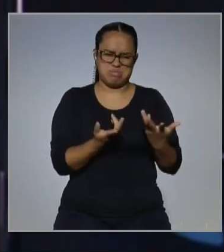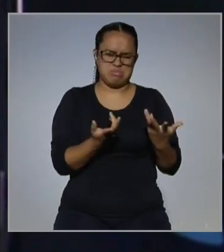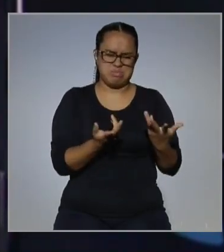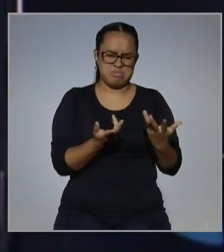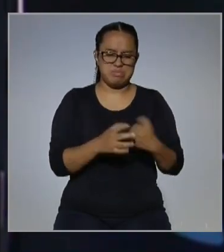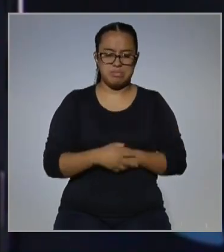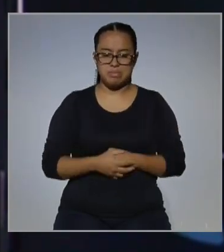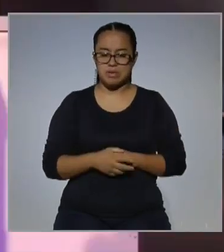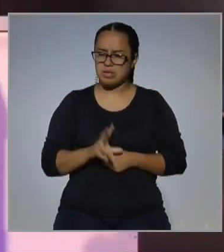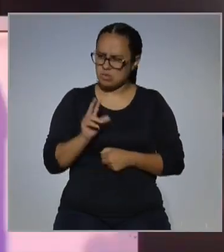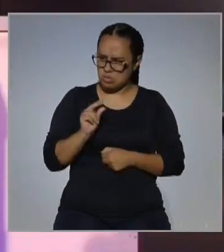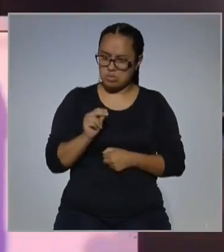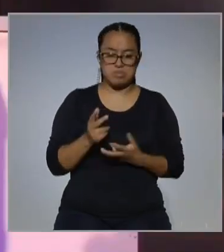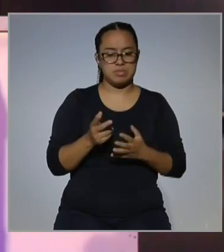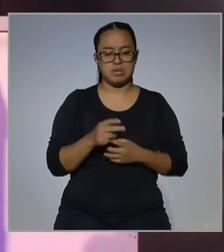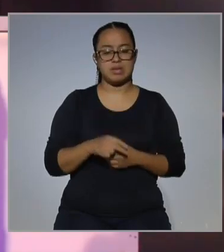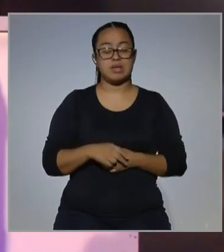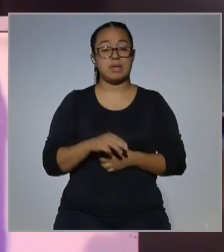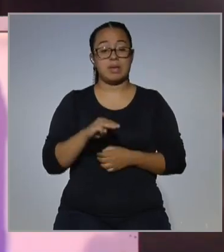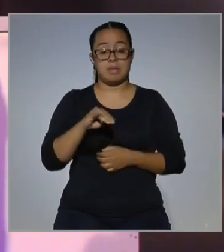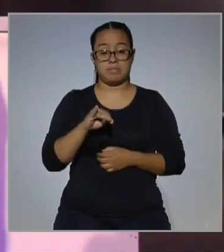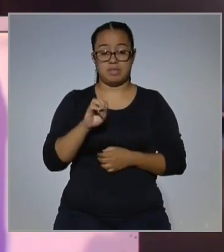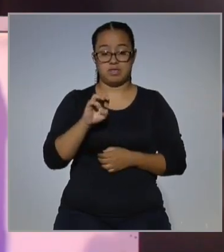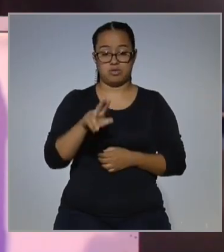¿Ah, no? Misión Alfa